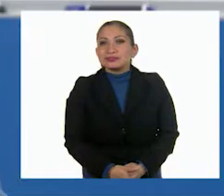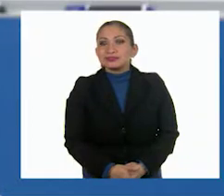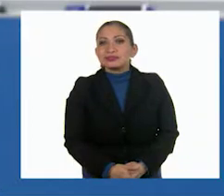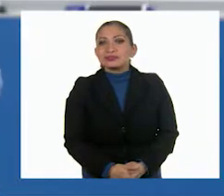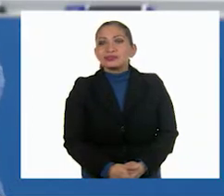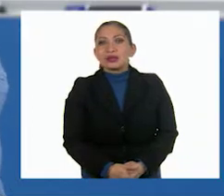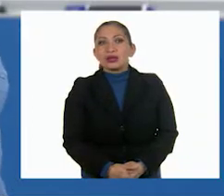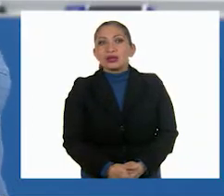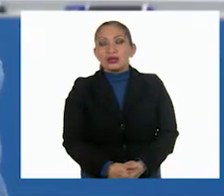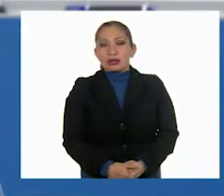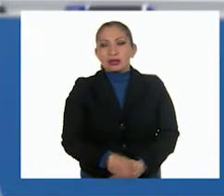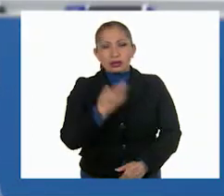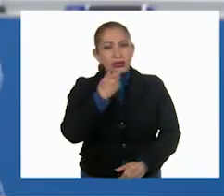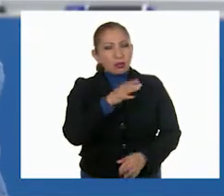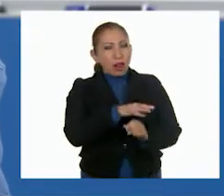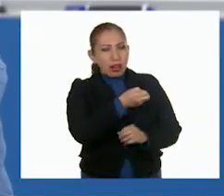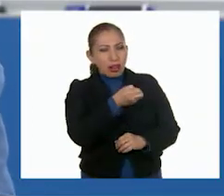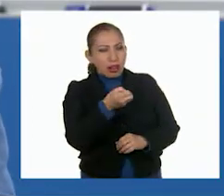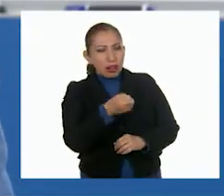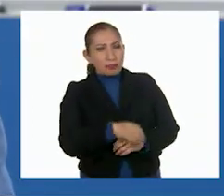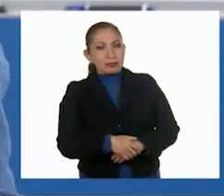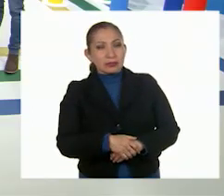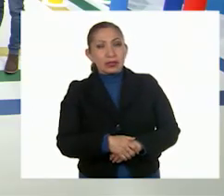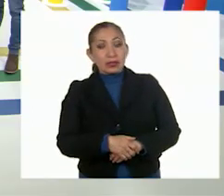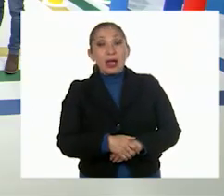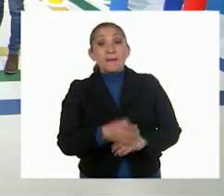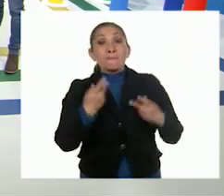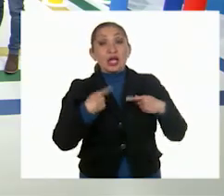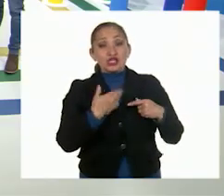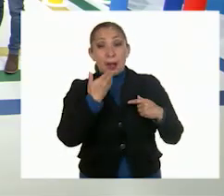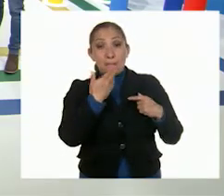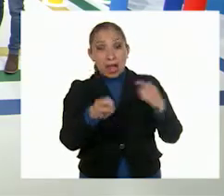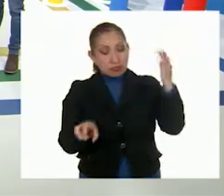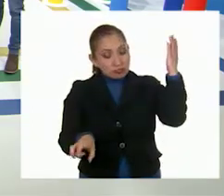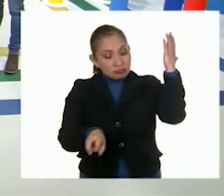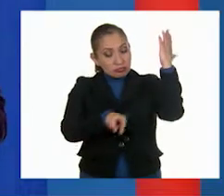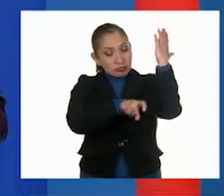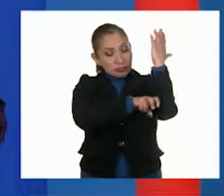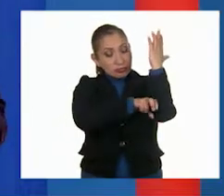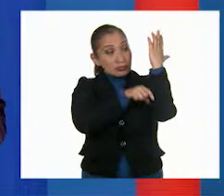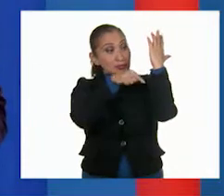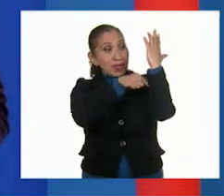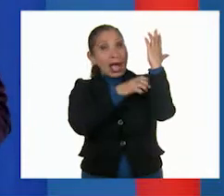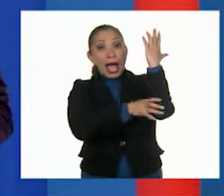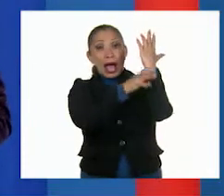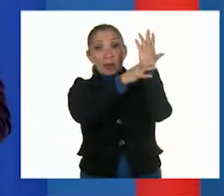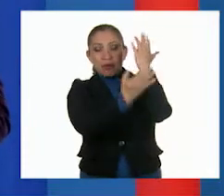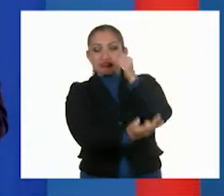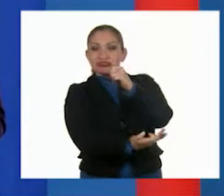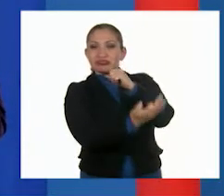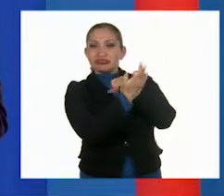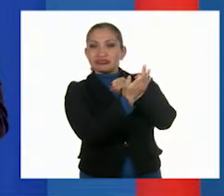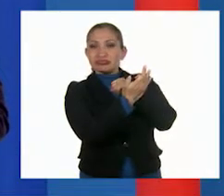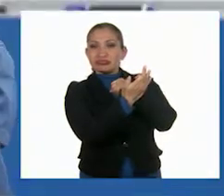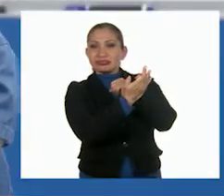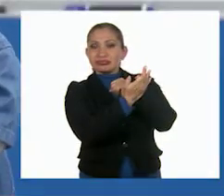¿Cómo iba el refrán, maestra? Al que a buen árbol se arrima, buena sombra le cobija.